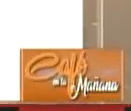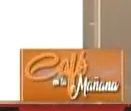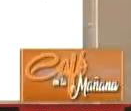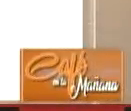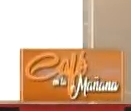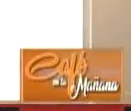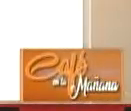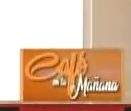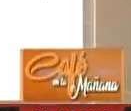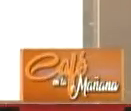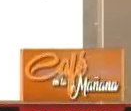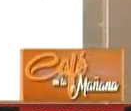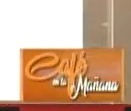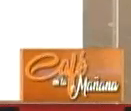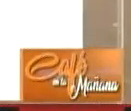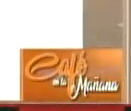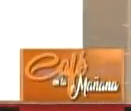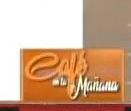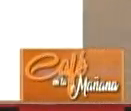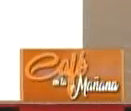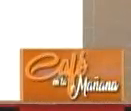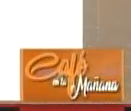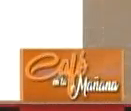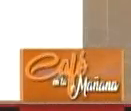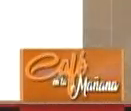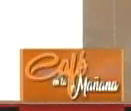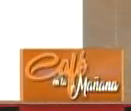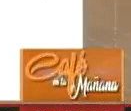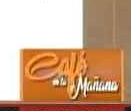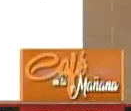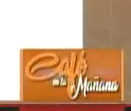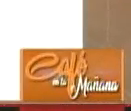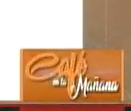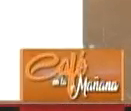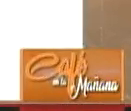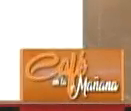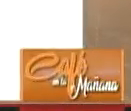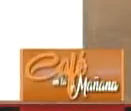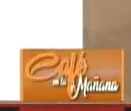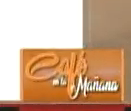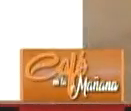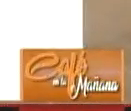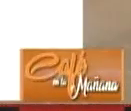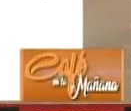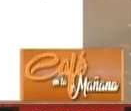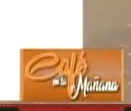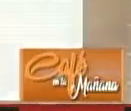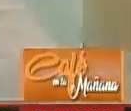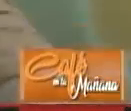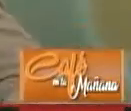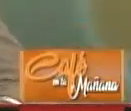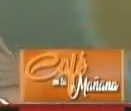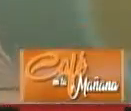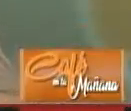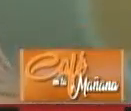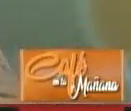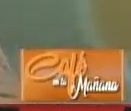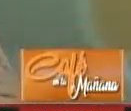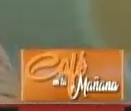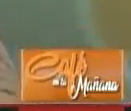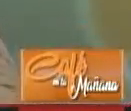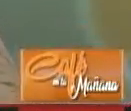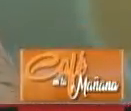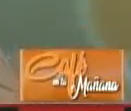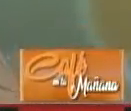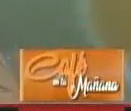por la independencia, la justicia, la igualdad y por una humanidad verdaderamente humana, ¿no? Se ratifica, se consolida esta